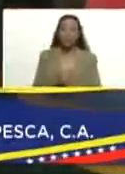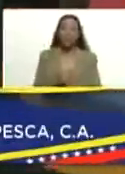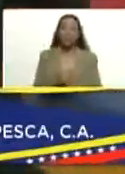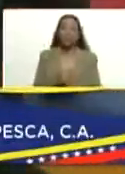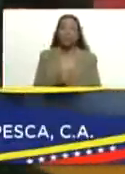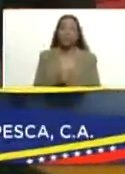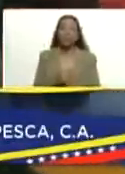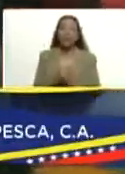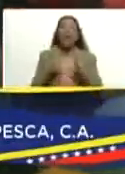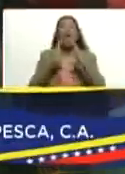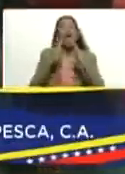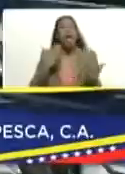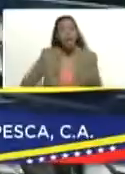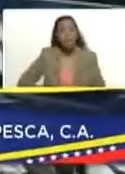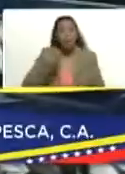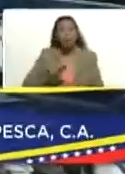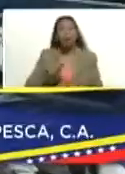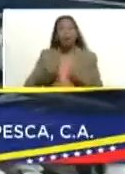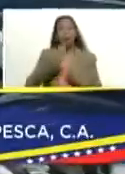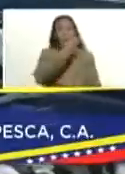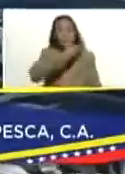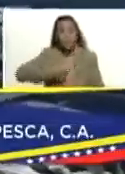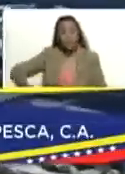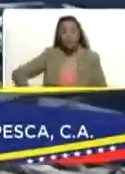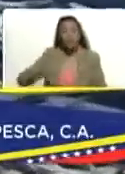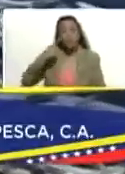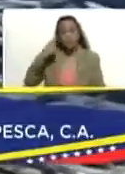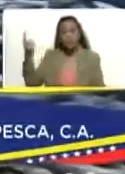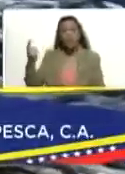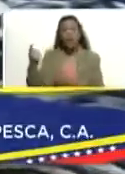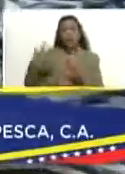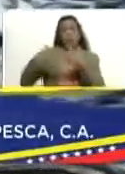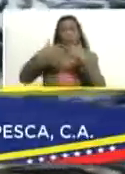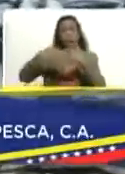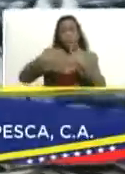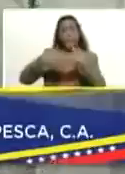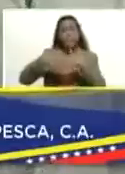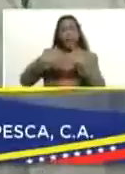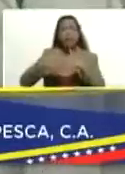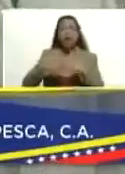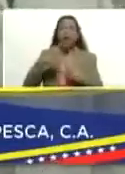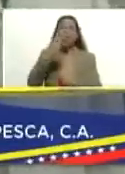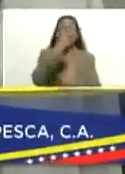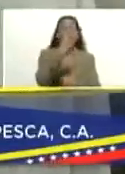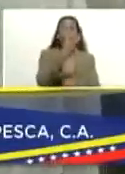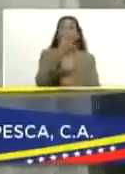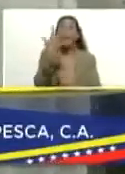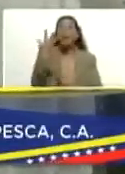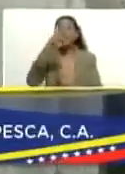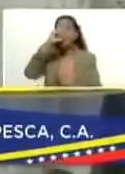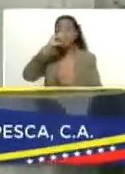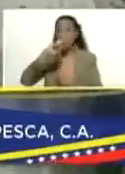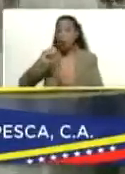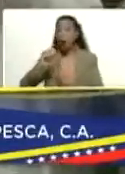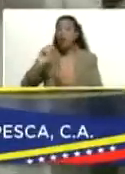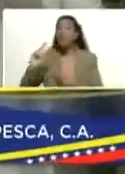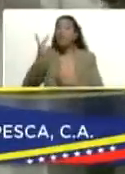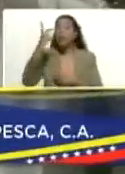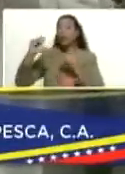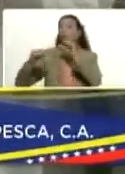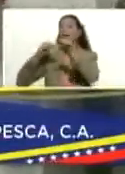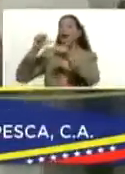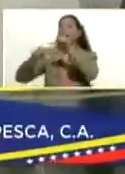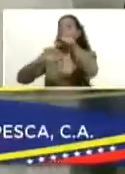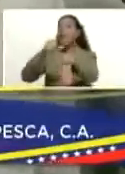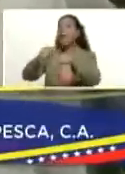Es importante, señor presidente, hacerle resaltar que esta empresa, por más de 45 años, ya ellos son segunda generación que han venido